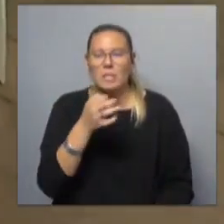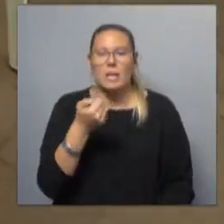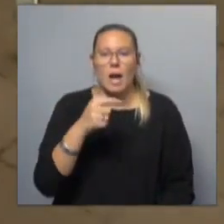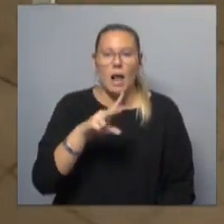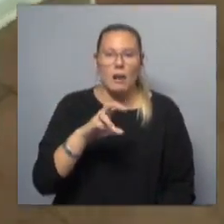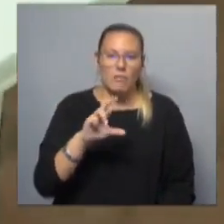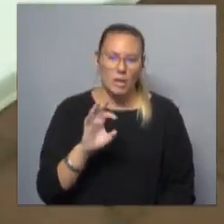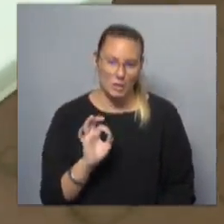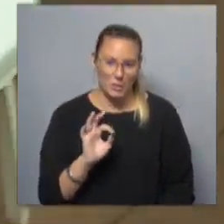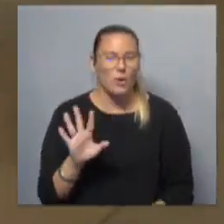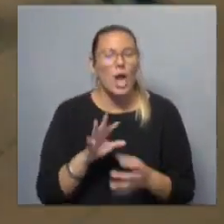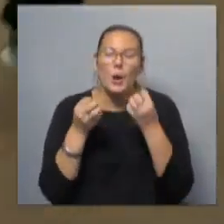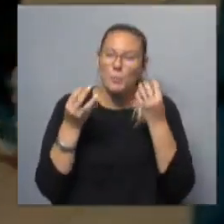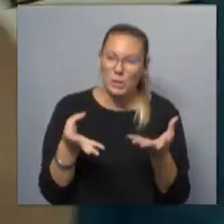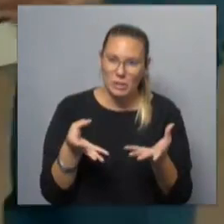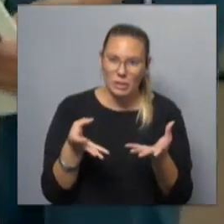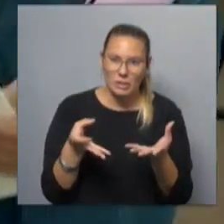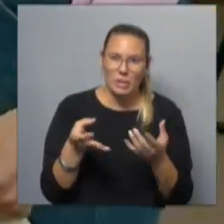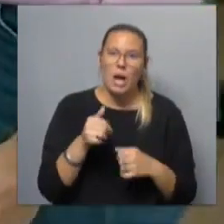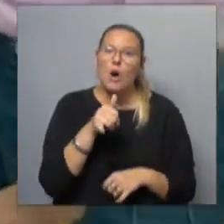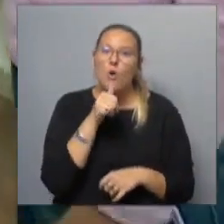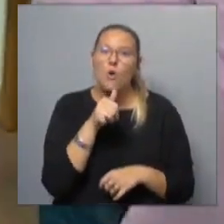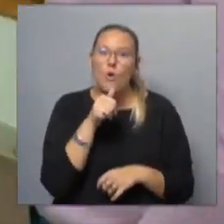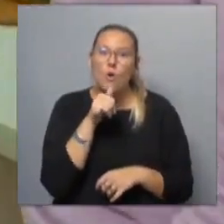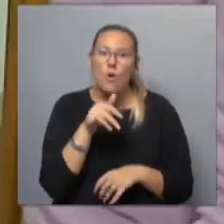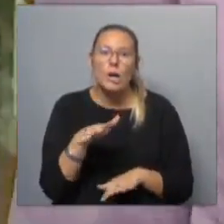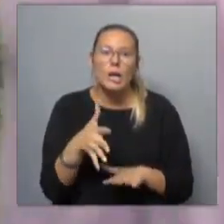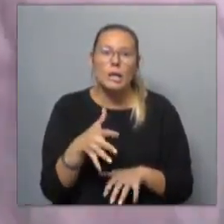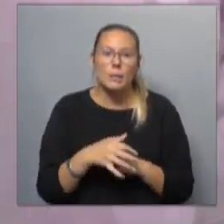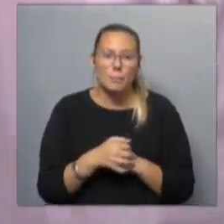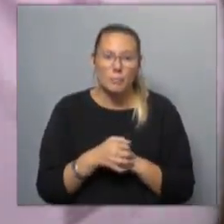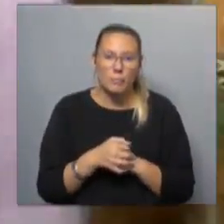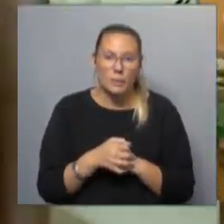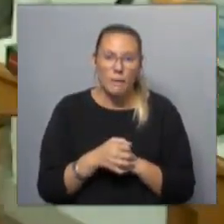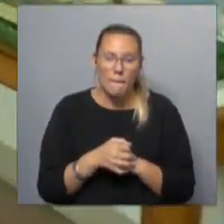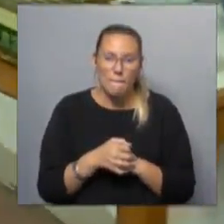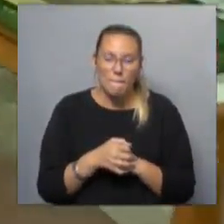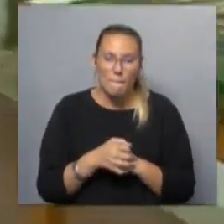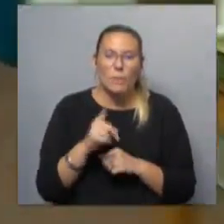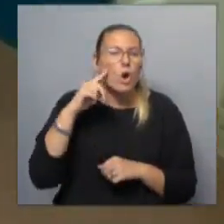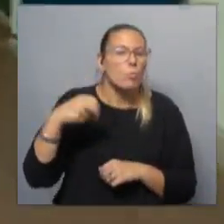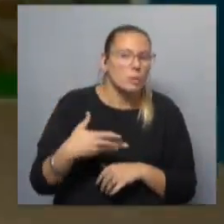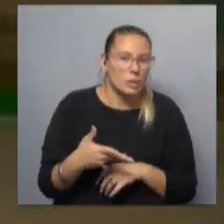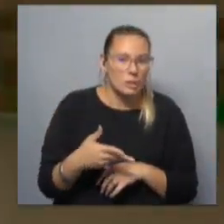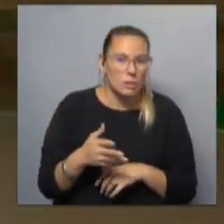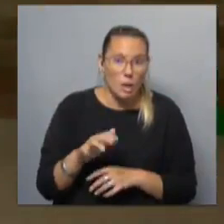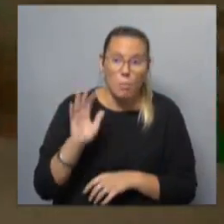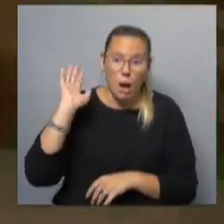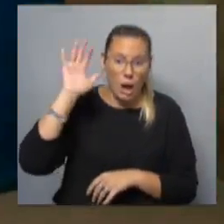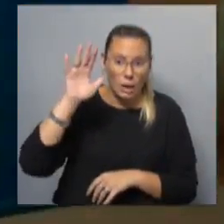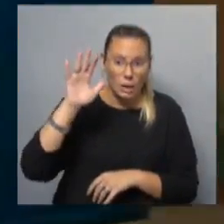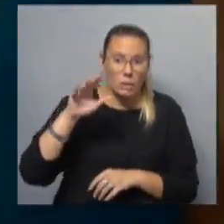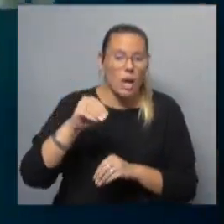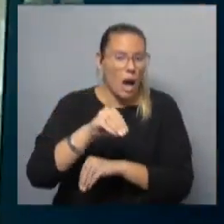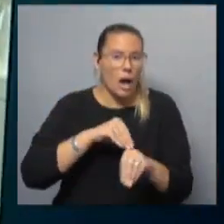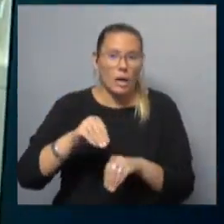Muy bien, ¿cómo estás? Contame un poco de esto que se viene acá. ¿Qué opinas de esto? El básquetbol es un ajedrez